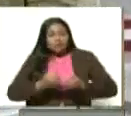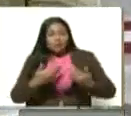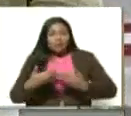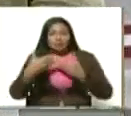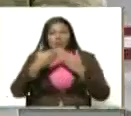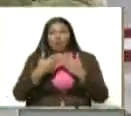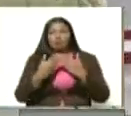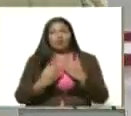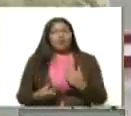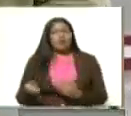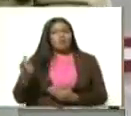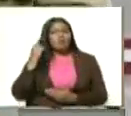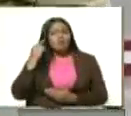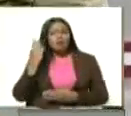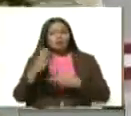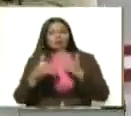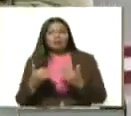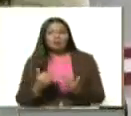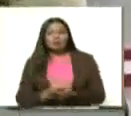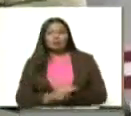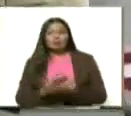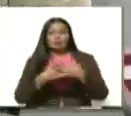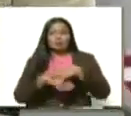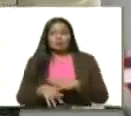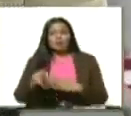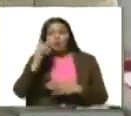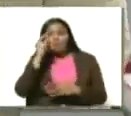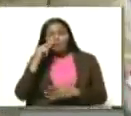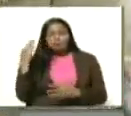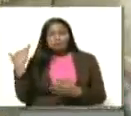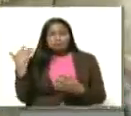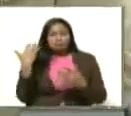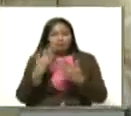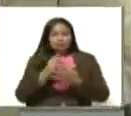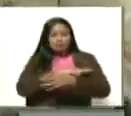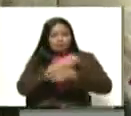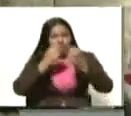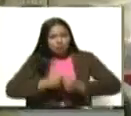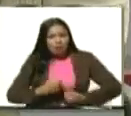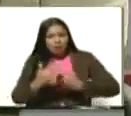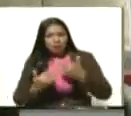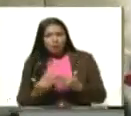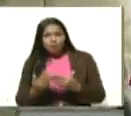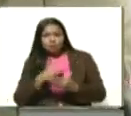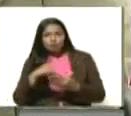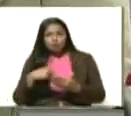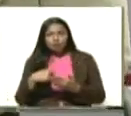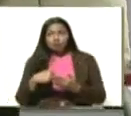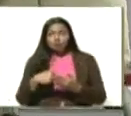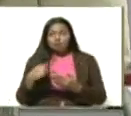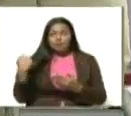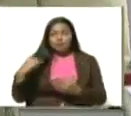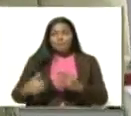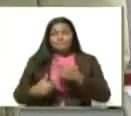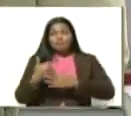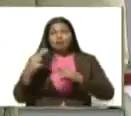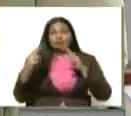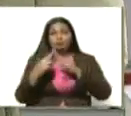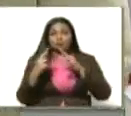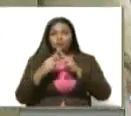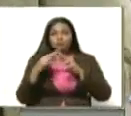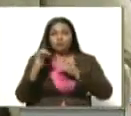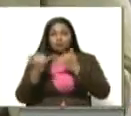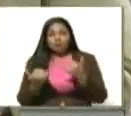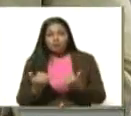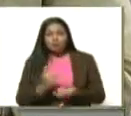del feminismo, las mujeres, incluso los hombres, nos hemos venido empoderando. Hemos venido teniendo más conocimiento de cuál es nuestra realidad como seres